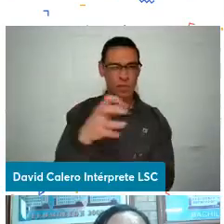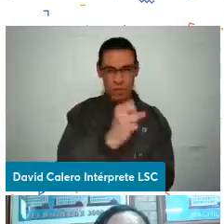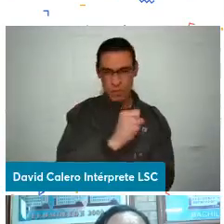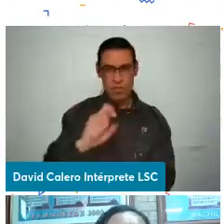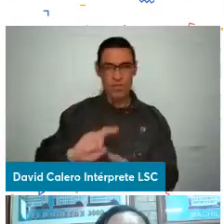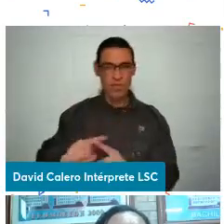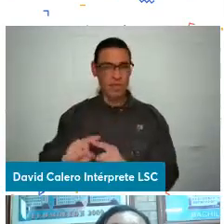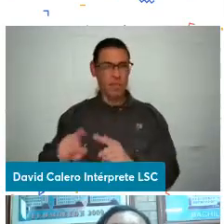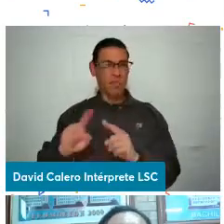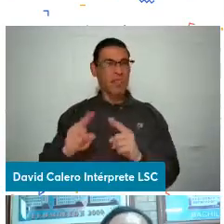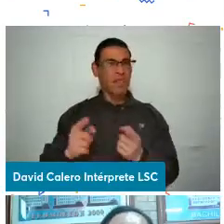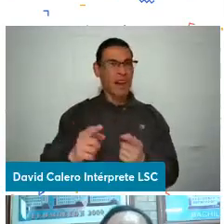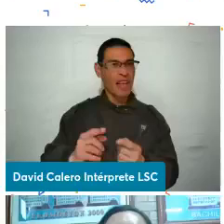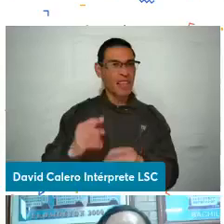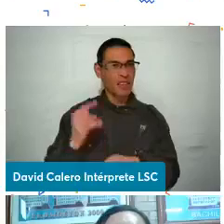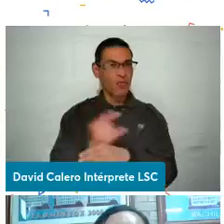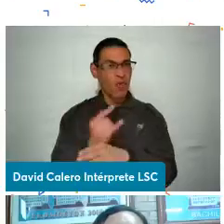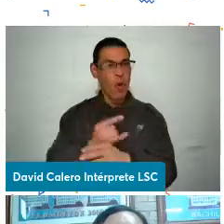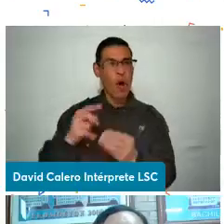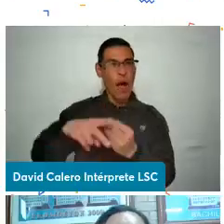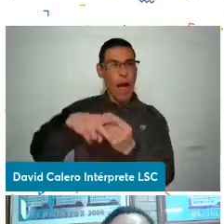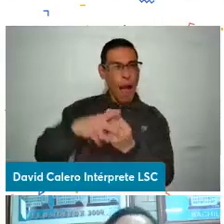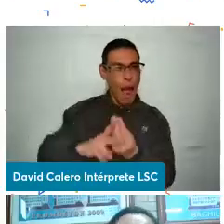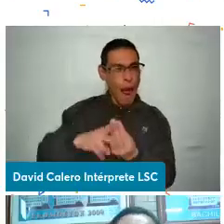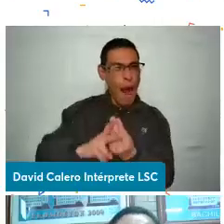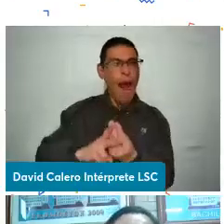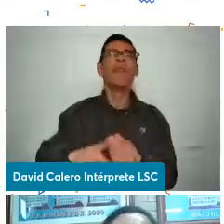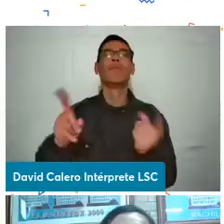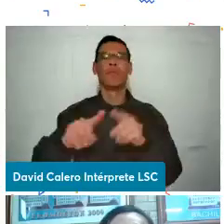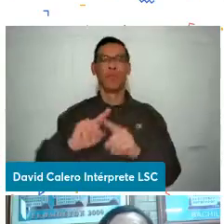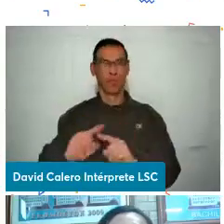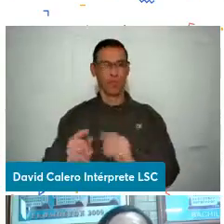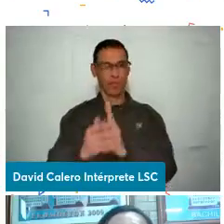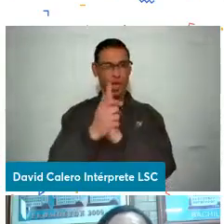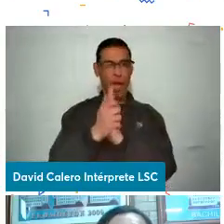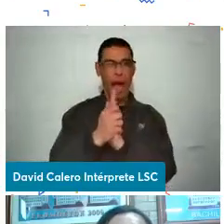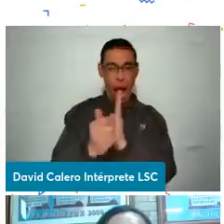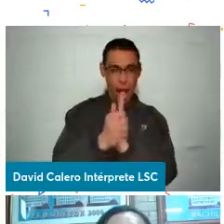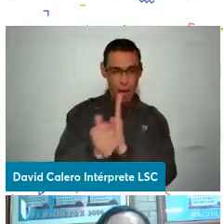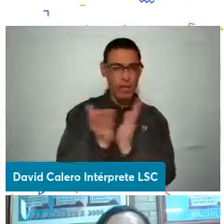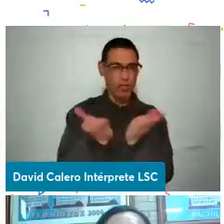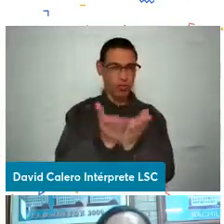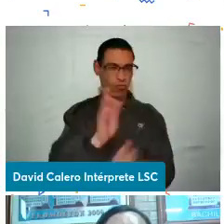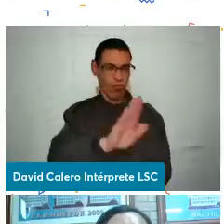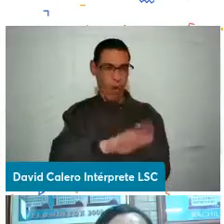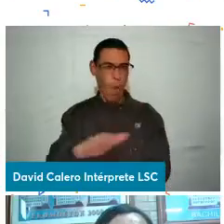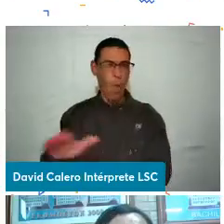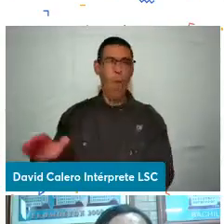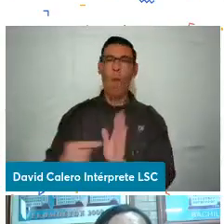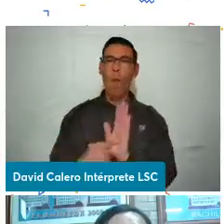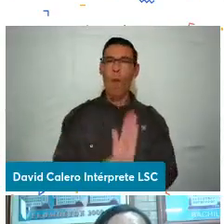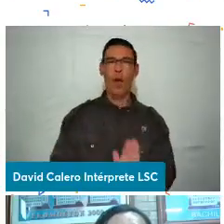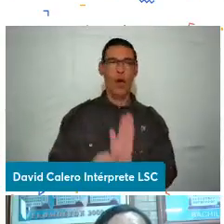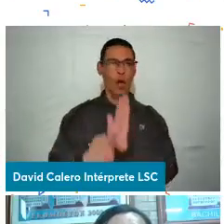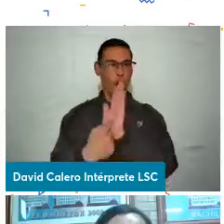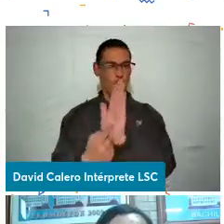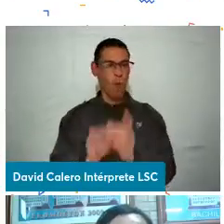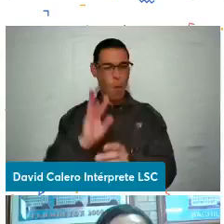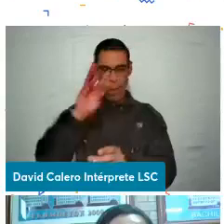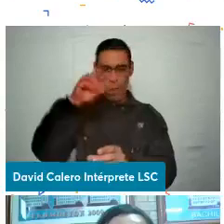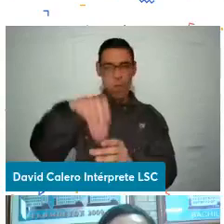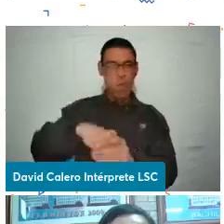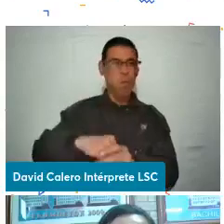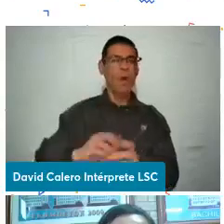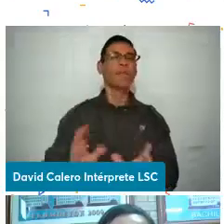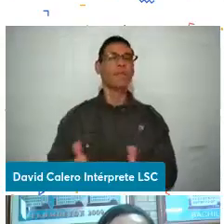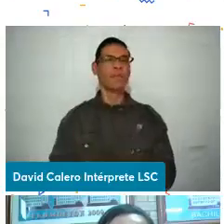y también las habilidades que los estudiantes, pues, demuestran durante la clase y en el trabajo en equipo que